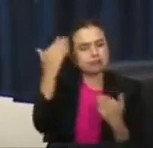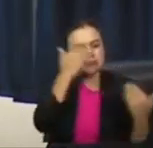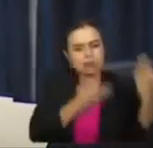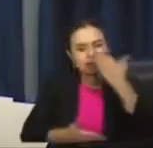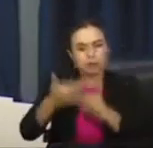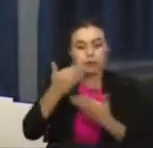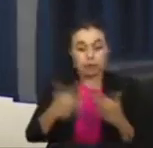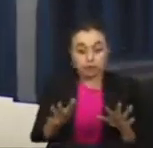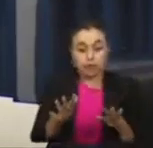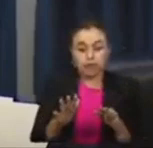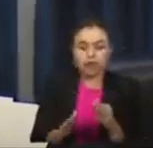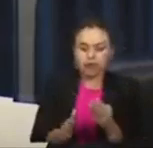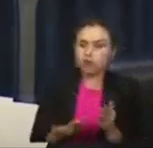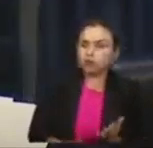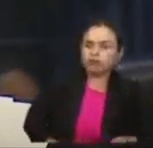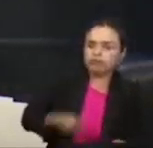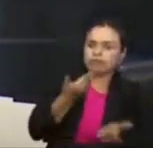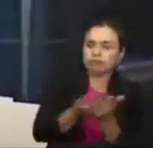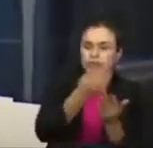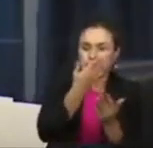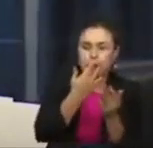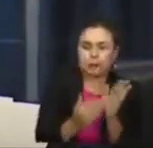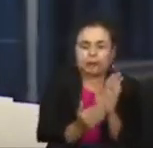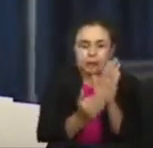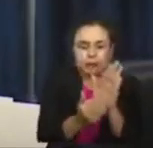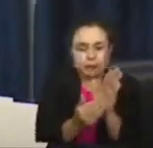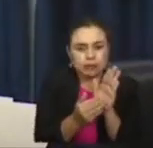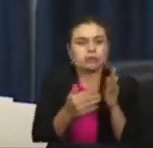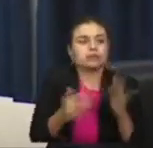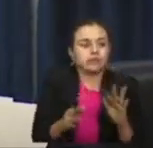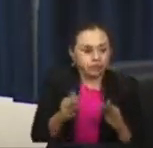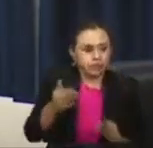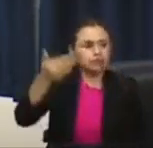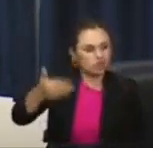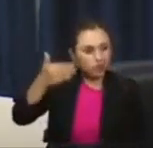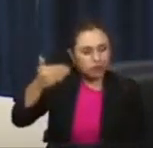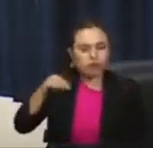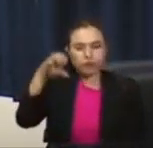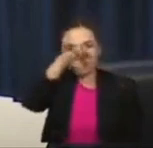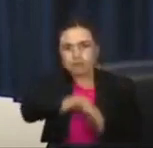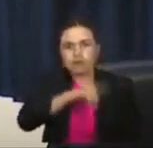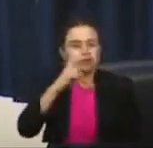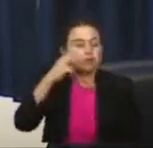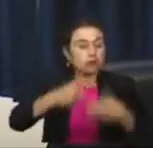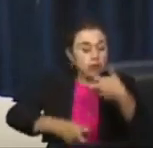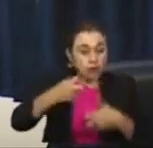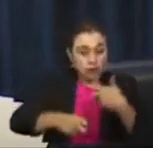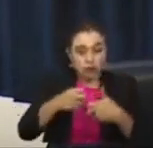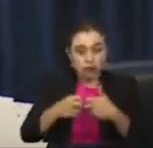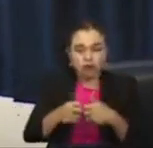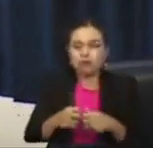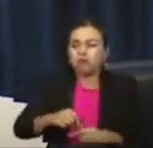estaba presente en muchos de los aspectos que a finales de esa época se